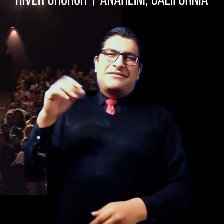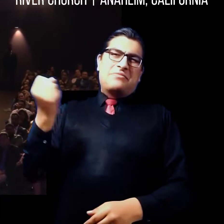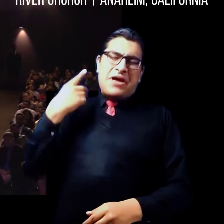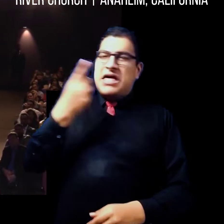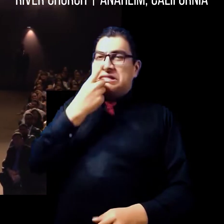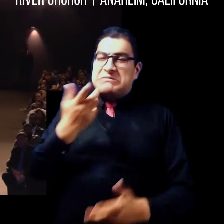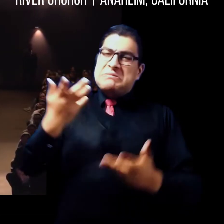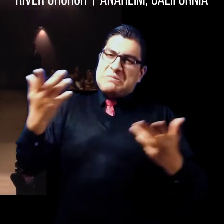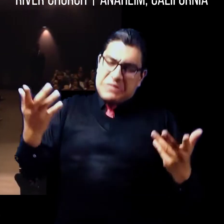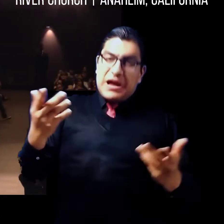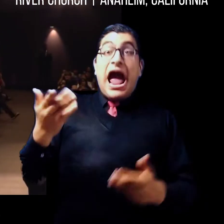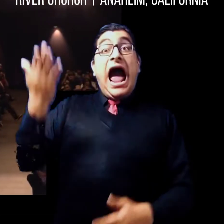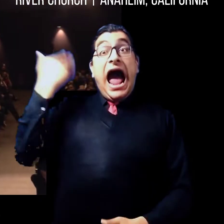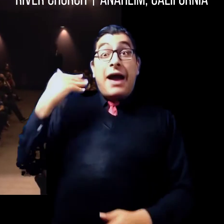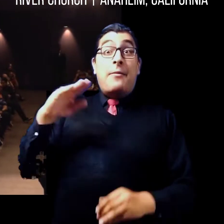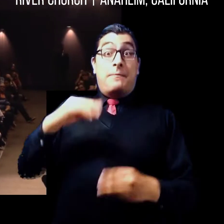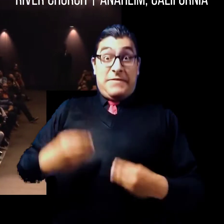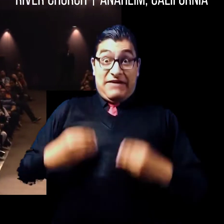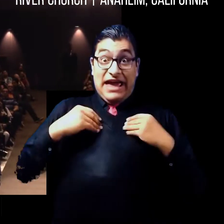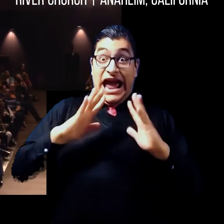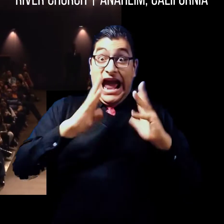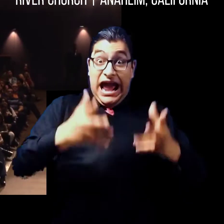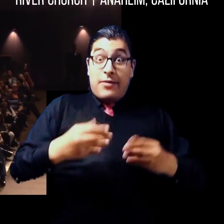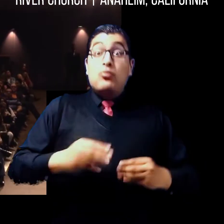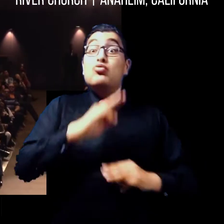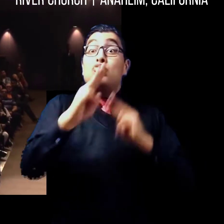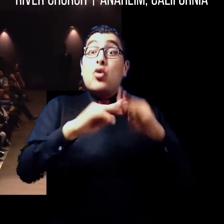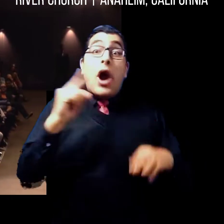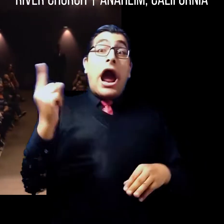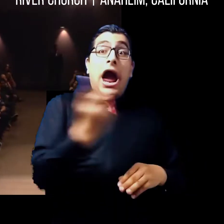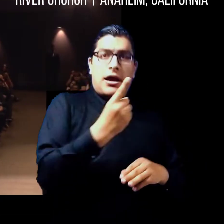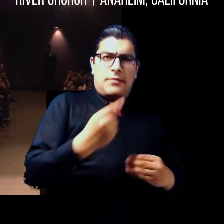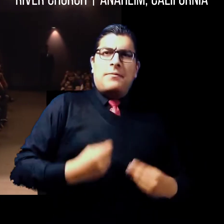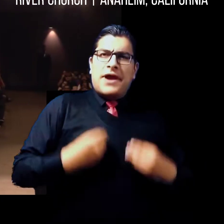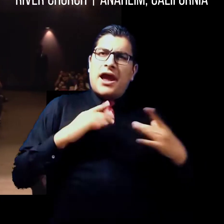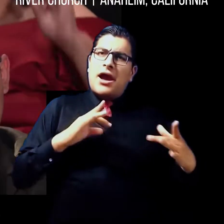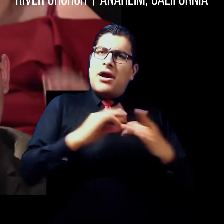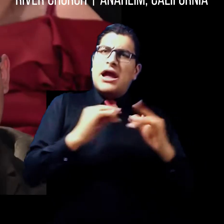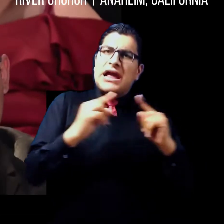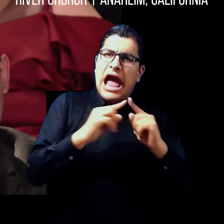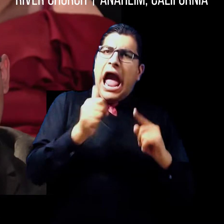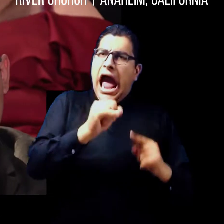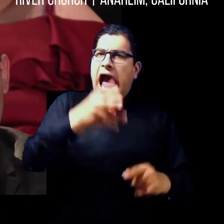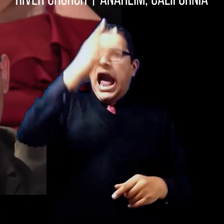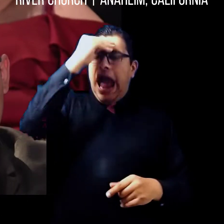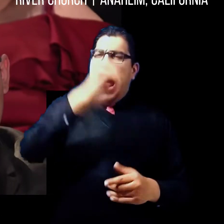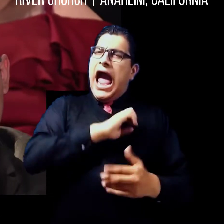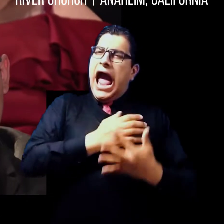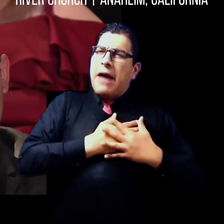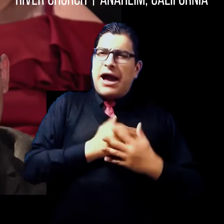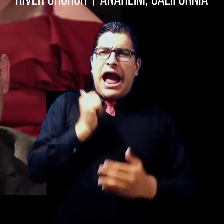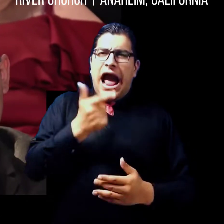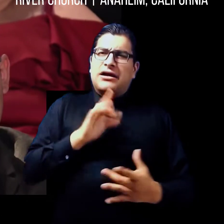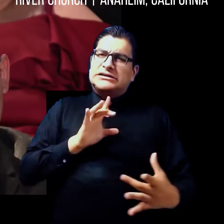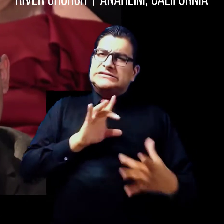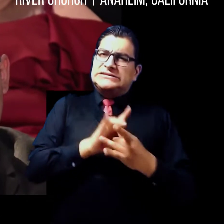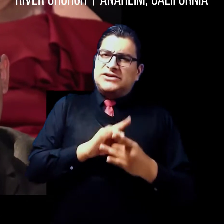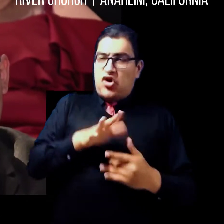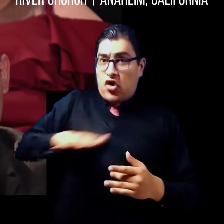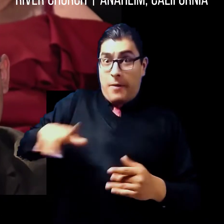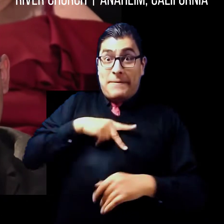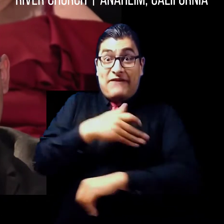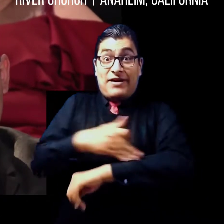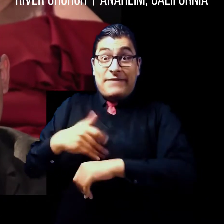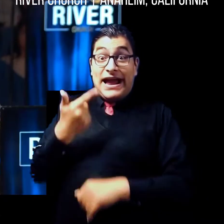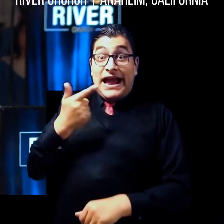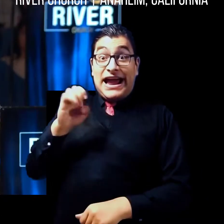de alguna manera ese era mi mundo. De alguna manera aprendí a amar ese mundo. Había algo que nos atraía, en este caso a los